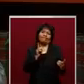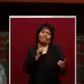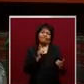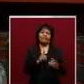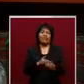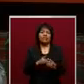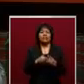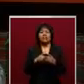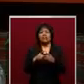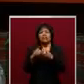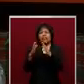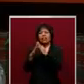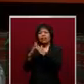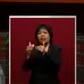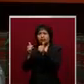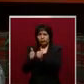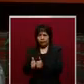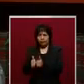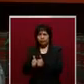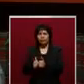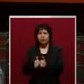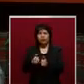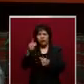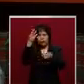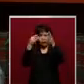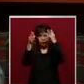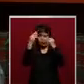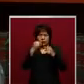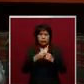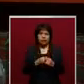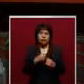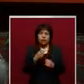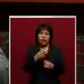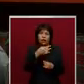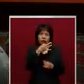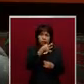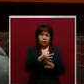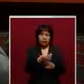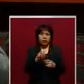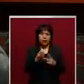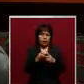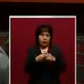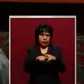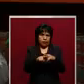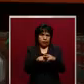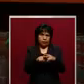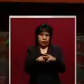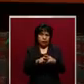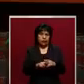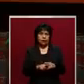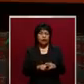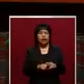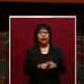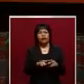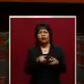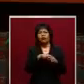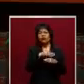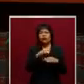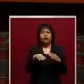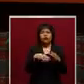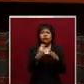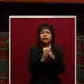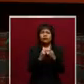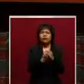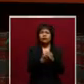es muy importante, por eso quiero hoy reiterarlo, ¿verdad? De que vamos a iniciar el curso con los